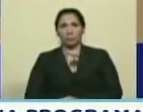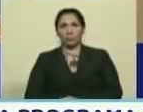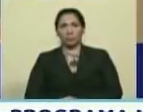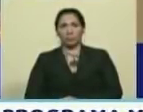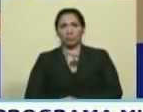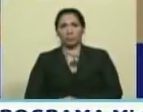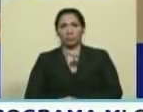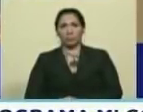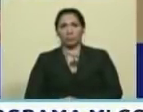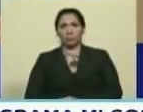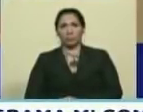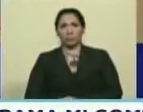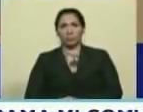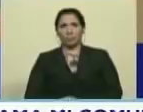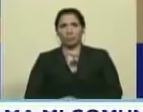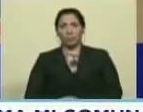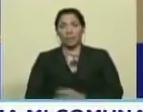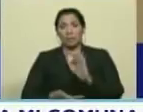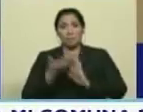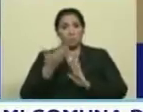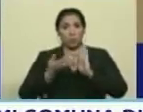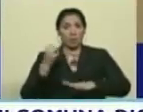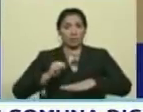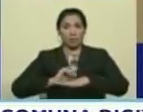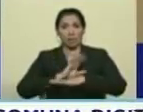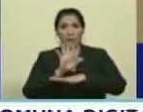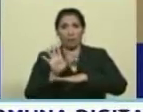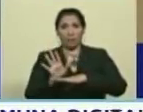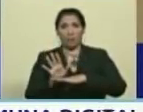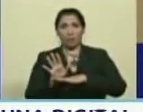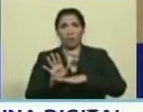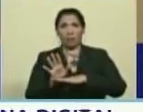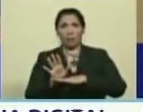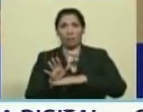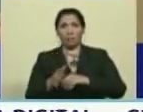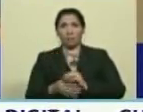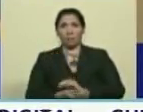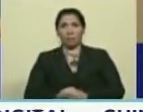que no ven las importancias del ALBA o que la ven pero quieren socavarla.